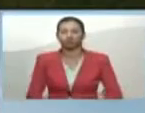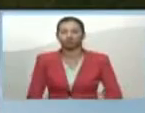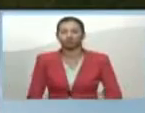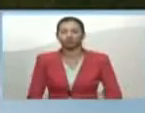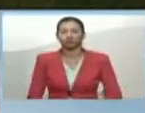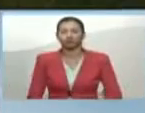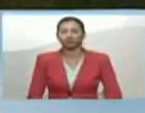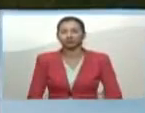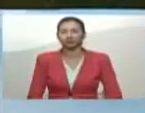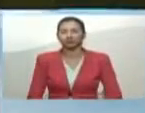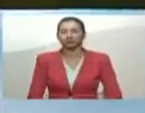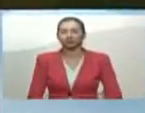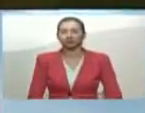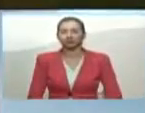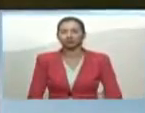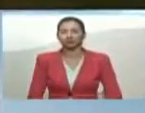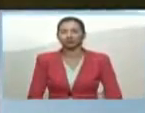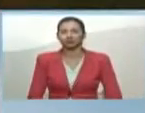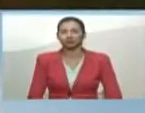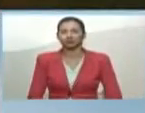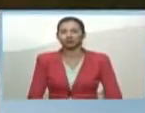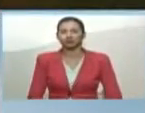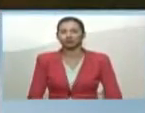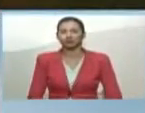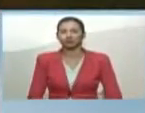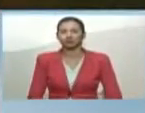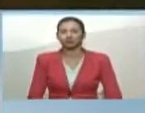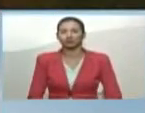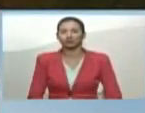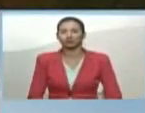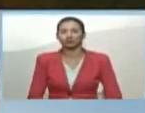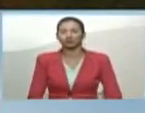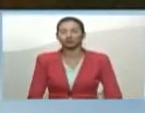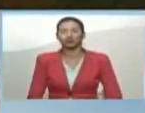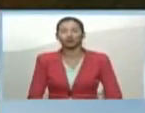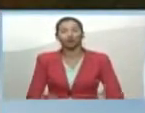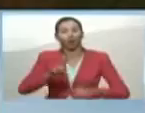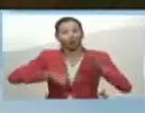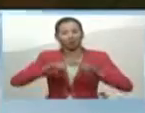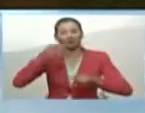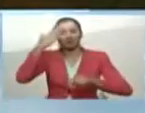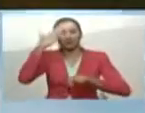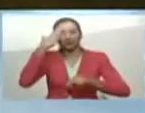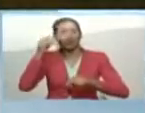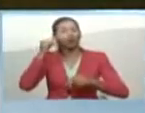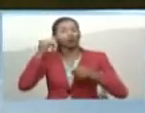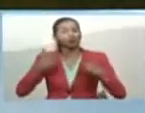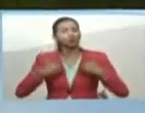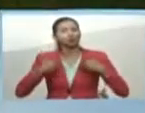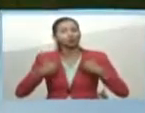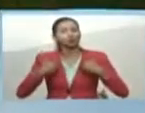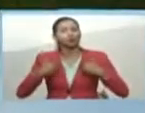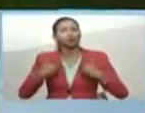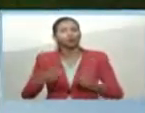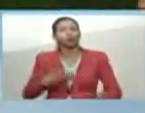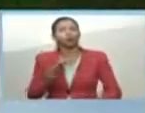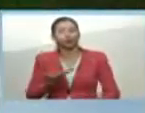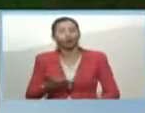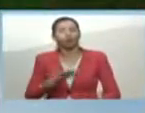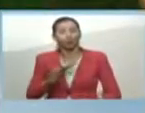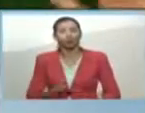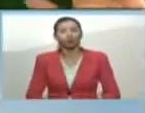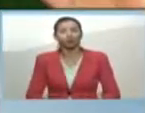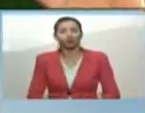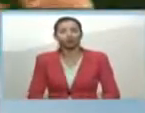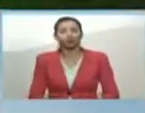Para liberarnos en esas cosas que ustedes saben que golpearon duro a las mujeres. Y podemos quitar a los